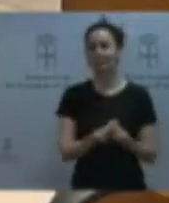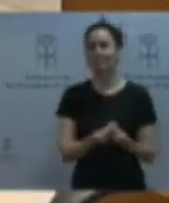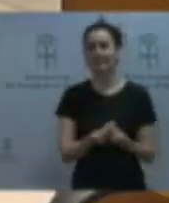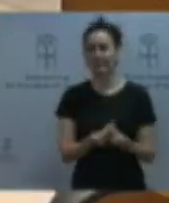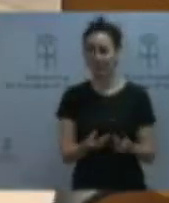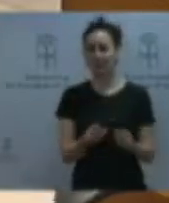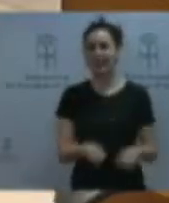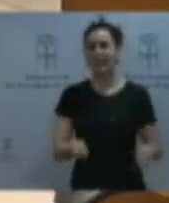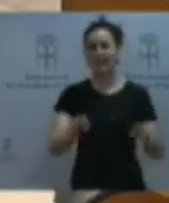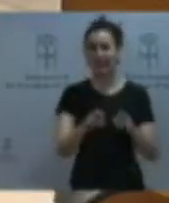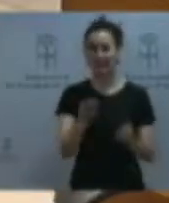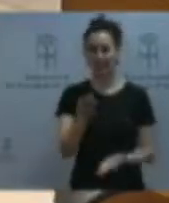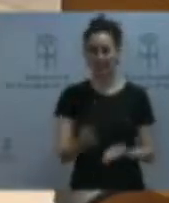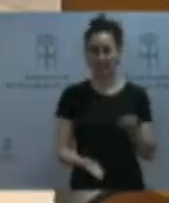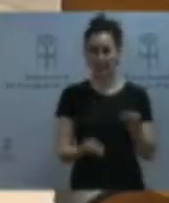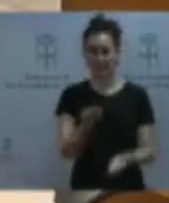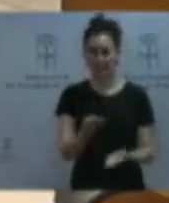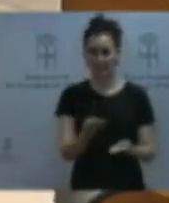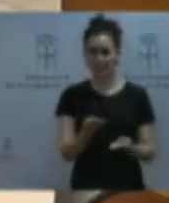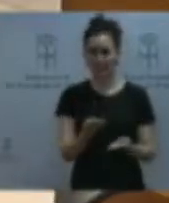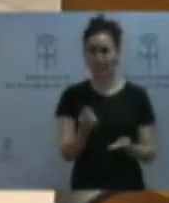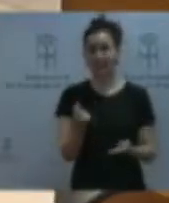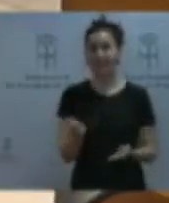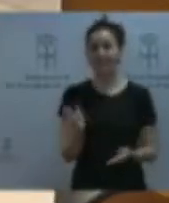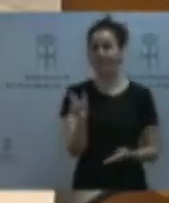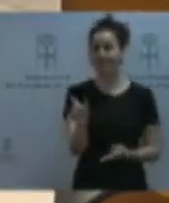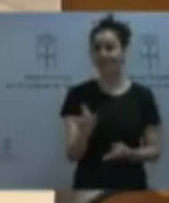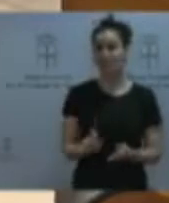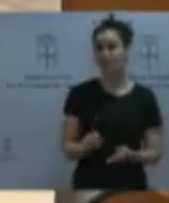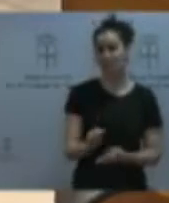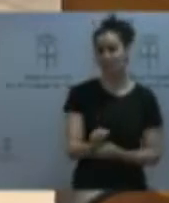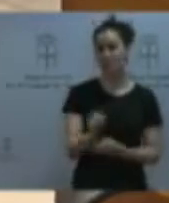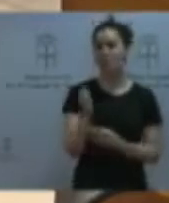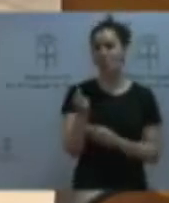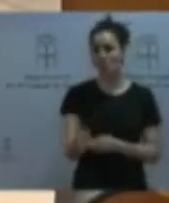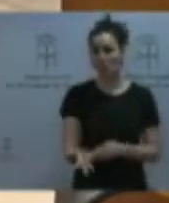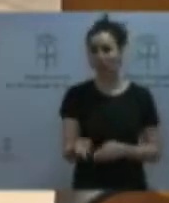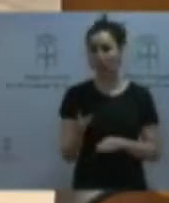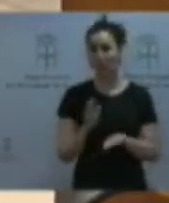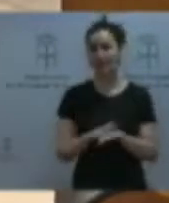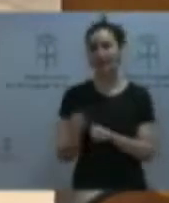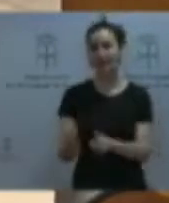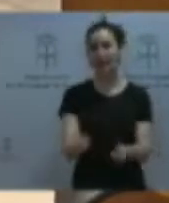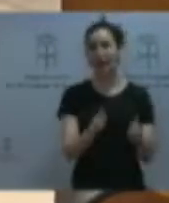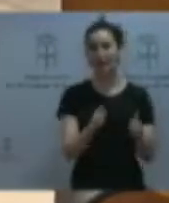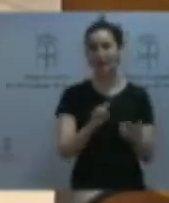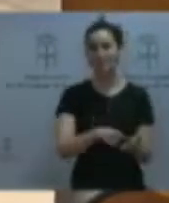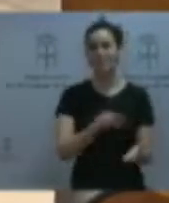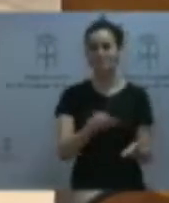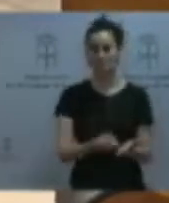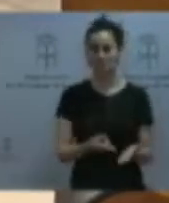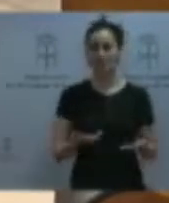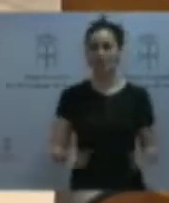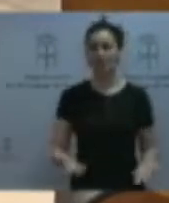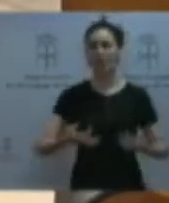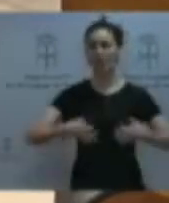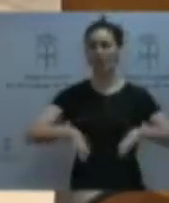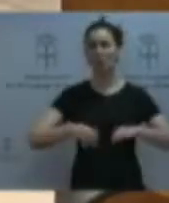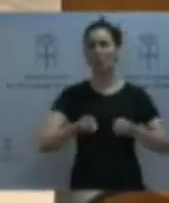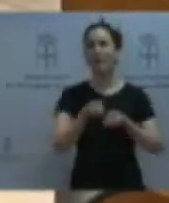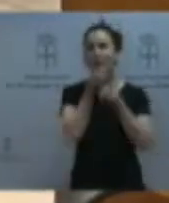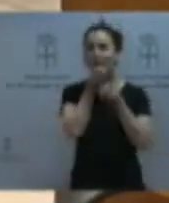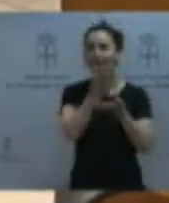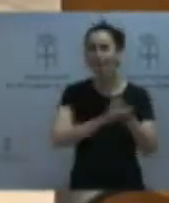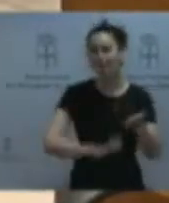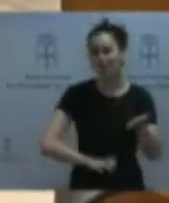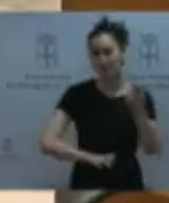importes de ayuda correspondientes a cada uno de los proyectos. Normalmente, estos informes, como es obvio, no es preciso que pasen por